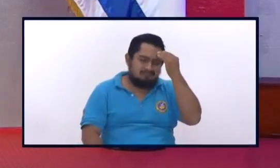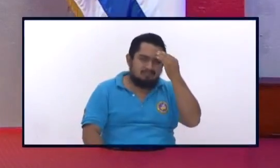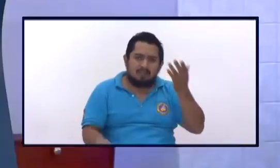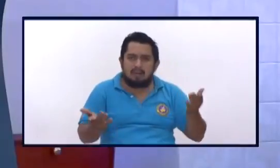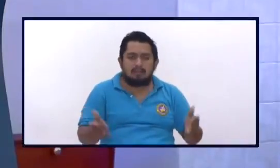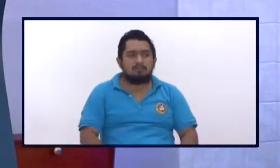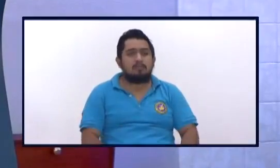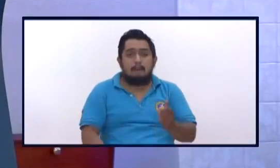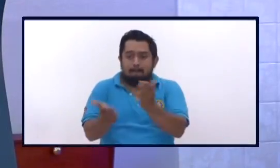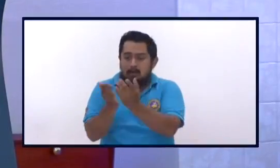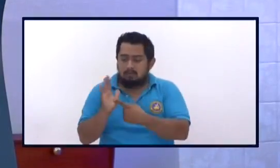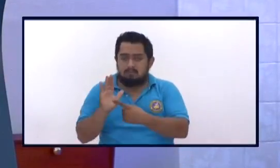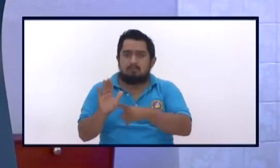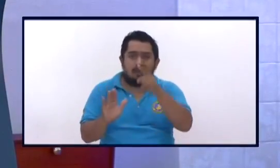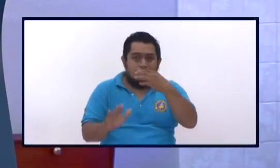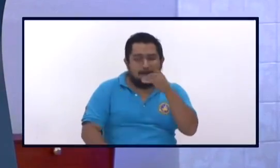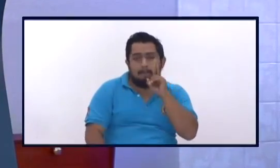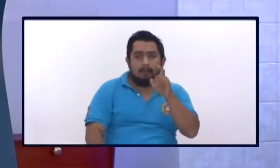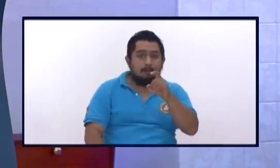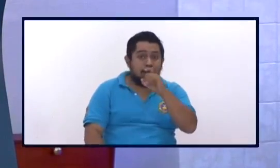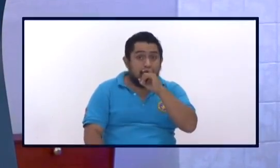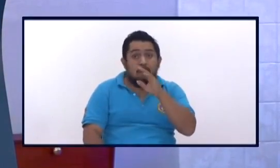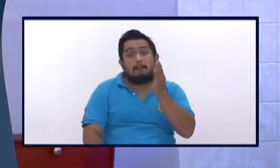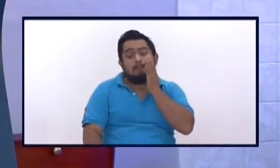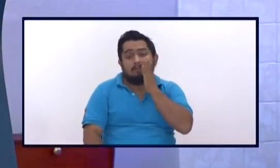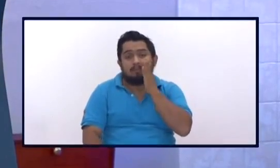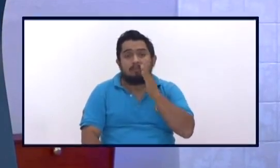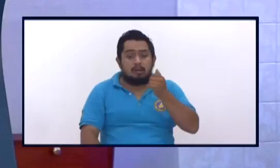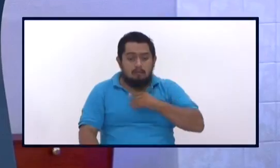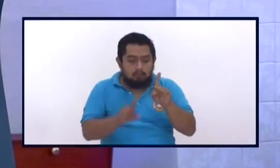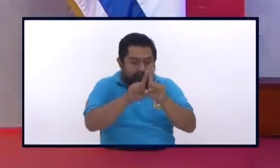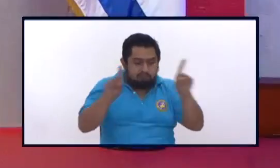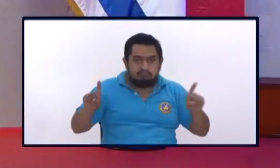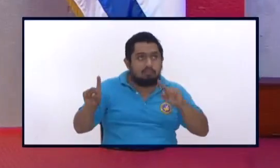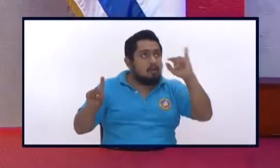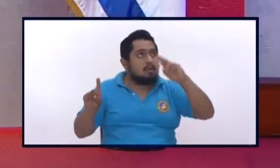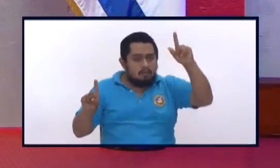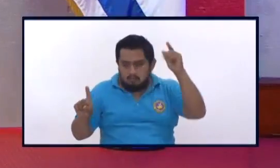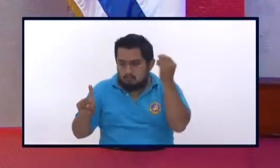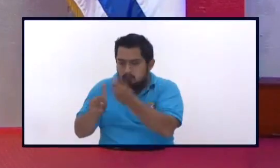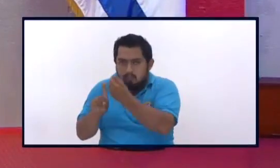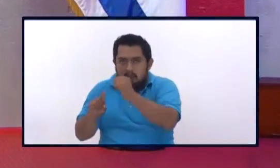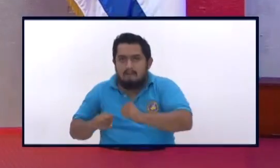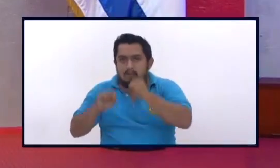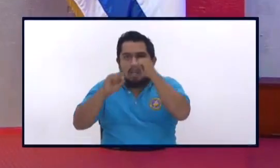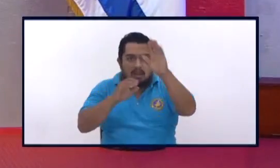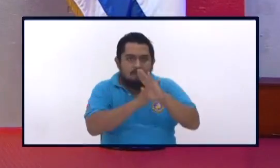porque la palabra me dice aunque tu padre y tu madre te dejarán con todos los estudios te recogerá esa es una garantía